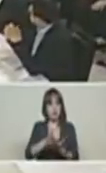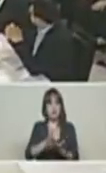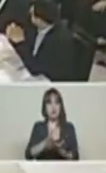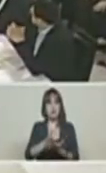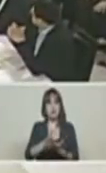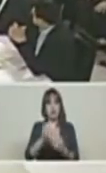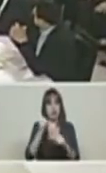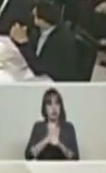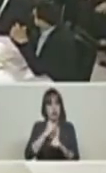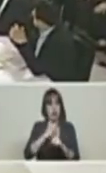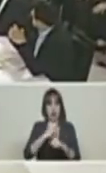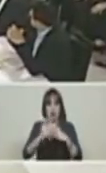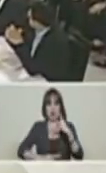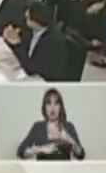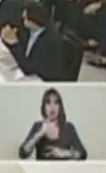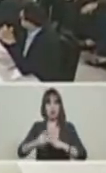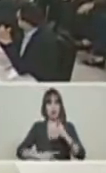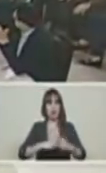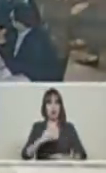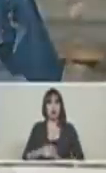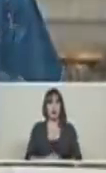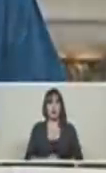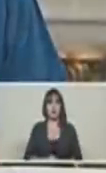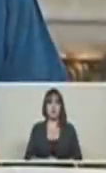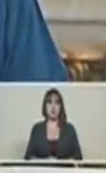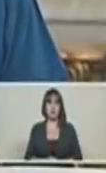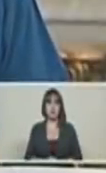del trabajo, de la producción.